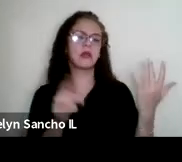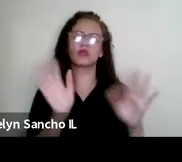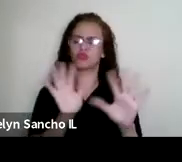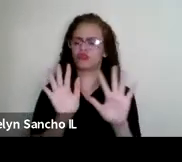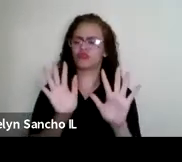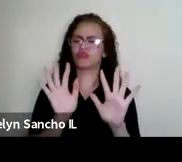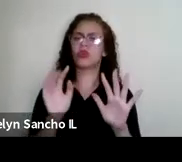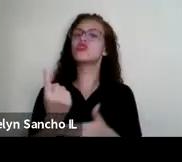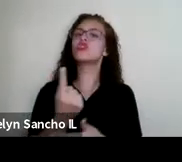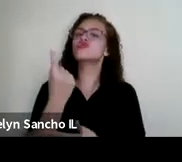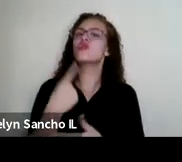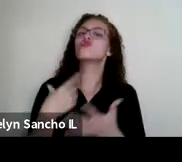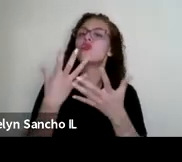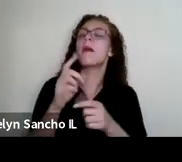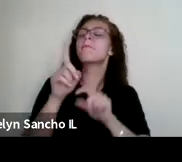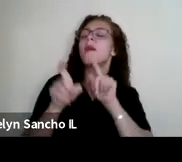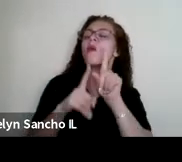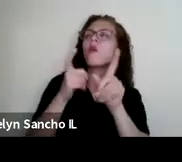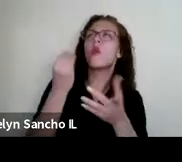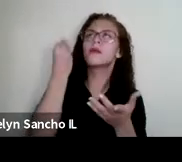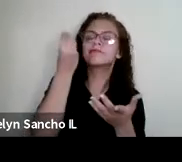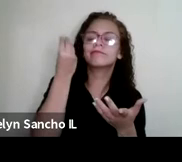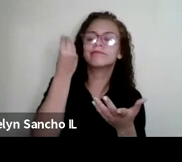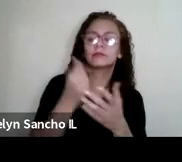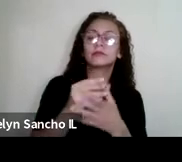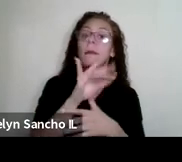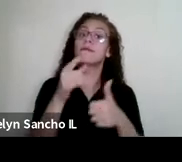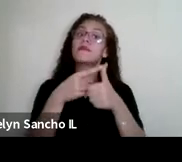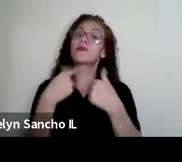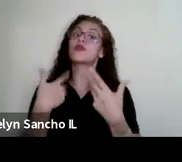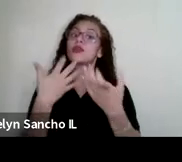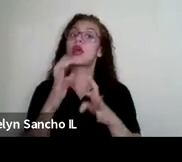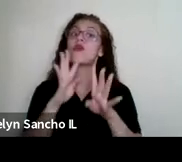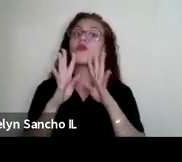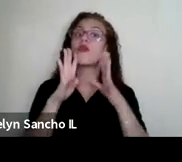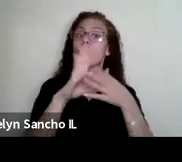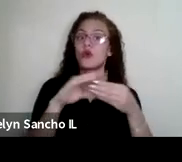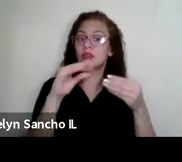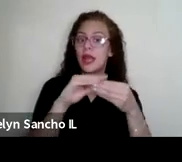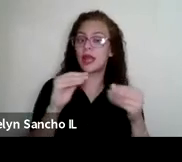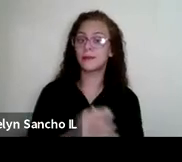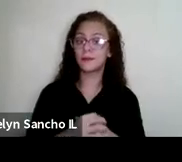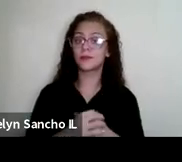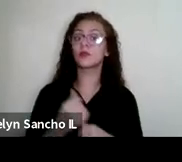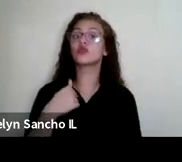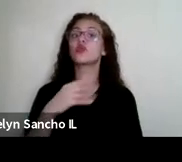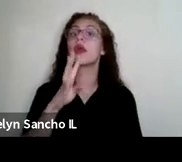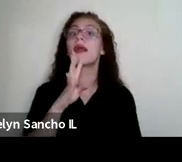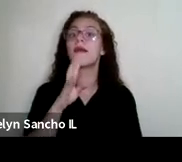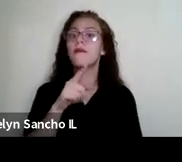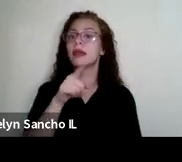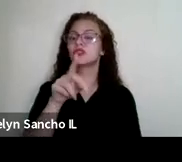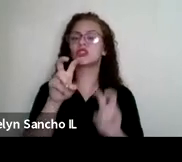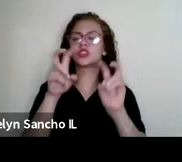sino más bien preguntas. Primero quiero contarles que Hablo de este